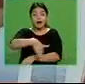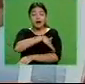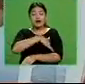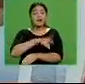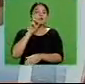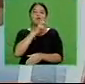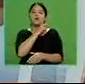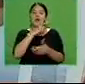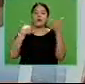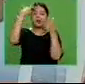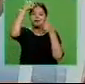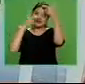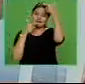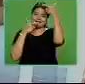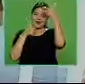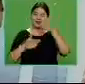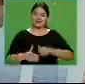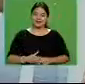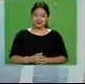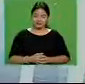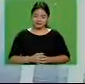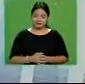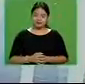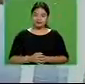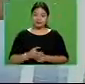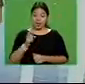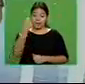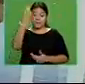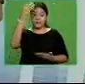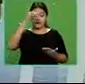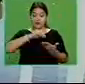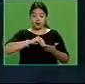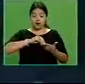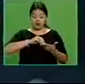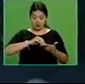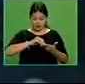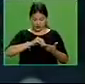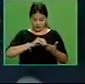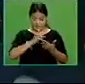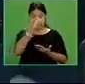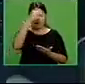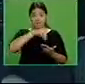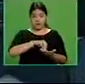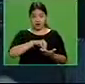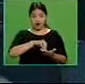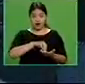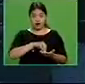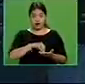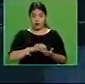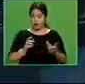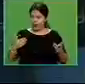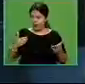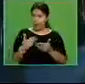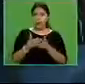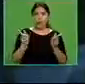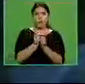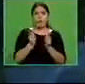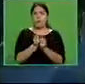comandante supremo, el comandante Hugo Chávez. Primera vez que ocurre que a tan poco tiempo de